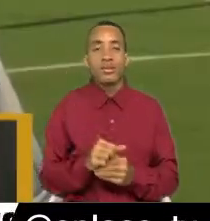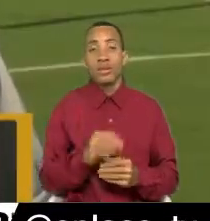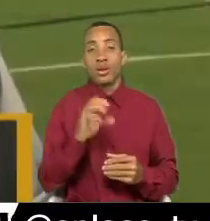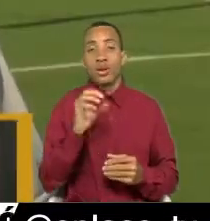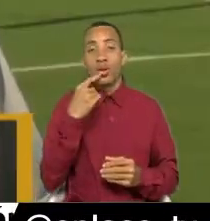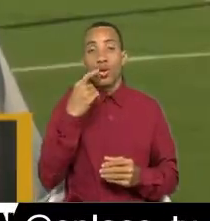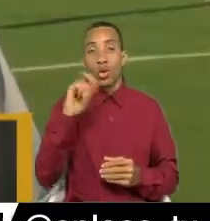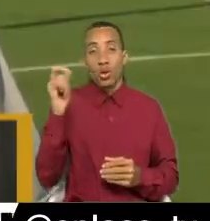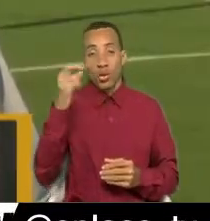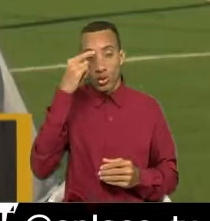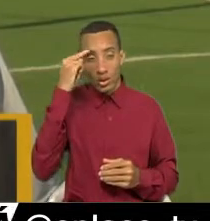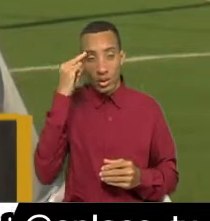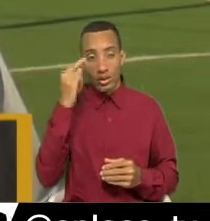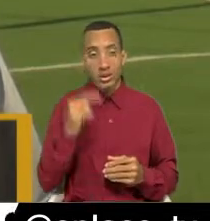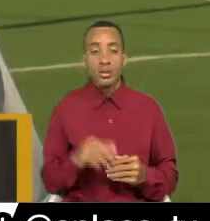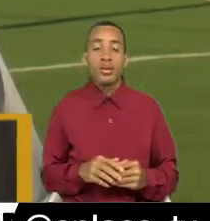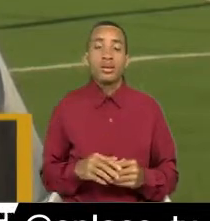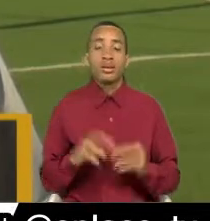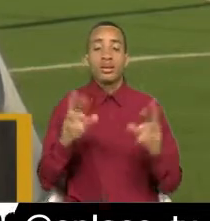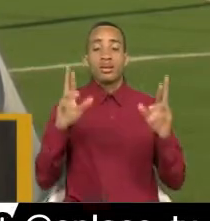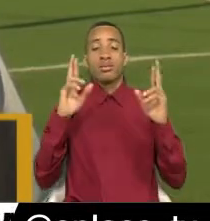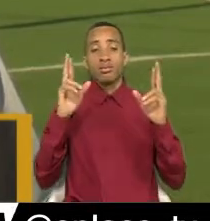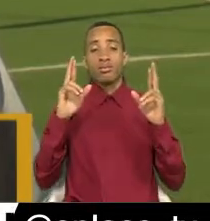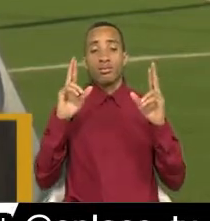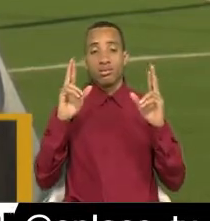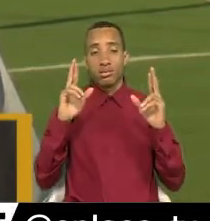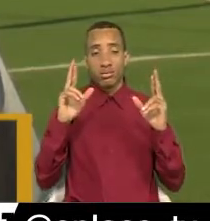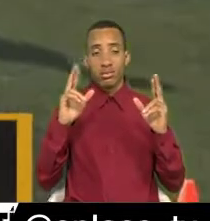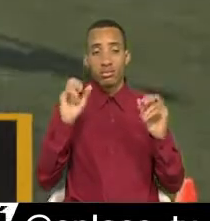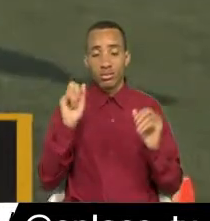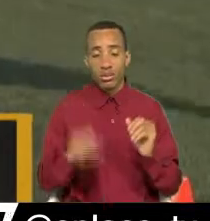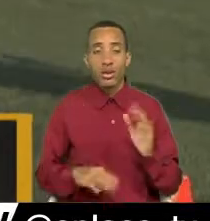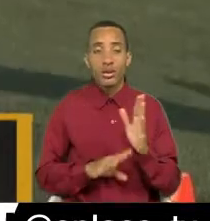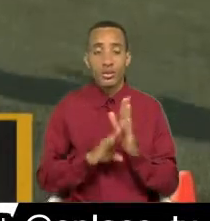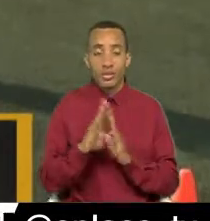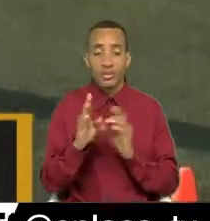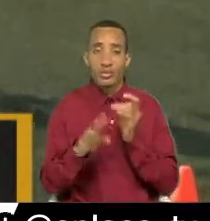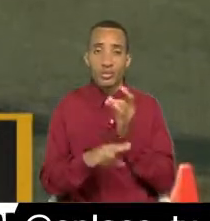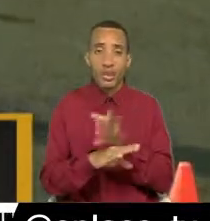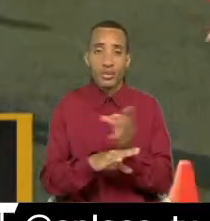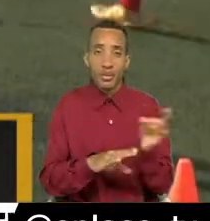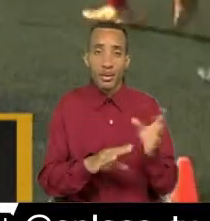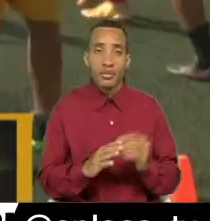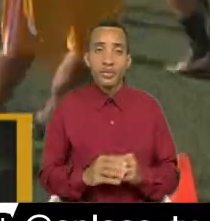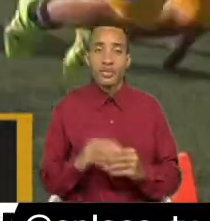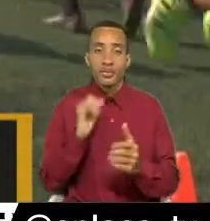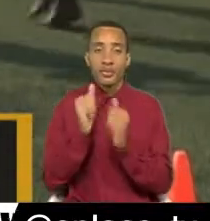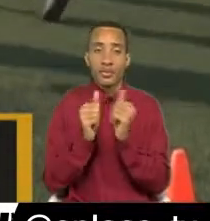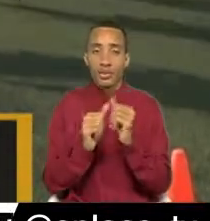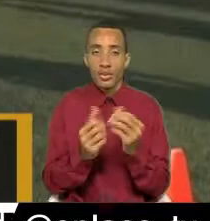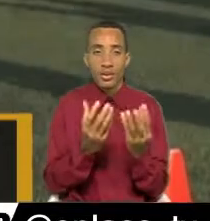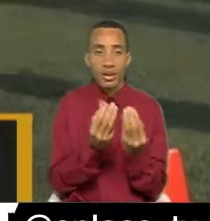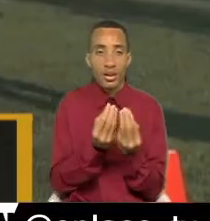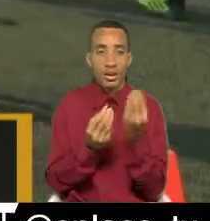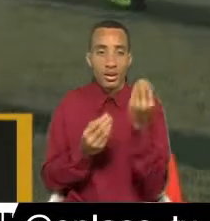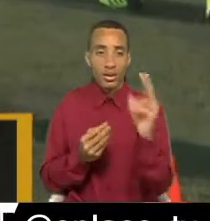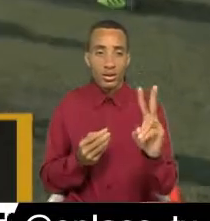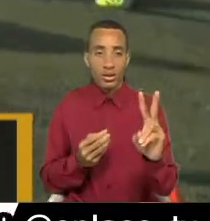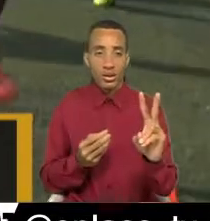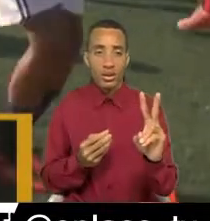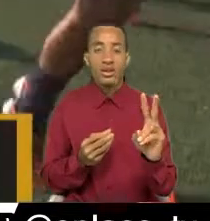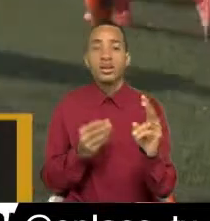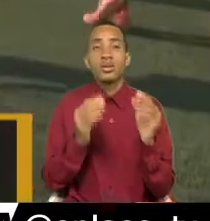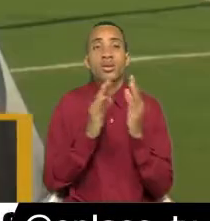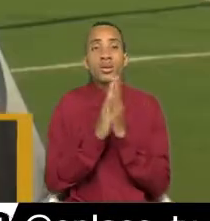proceso, y esperamos, como te digo, que las cosas se den para bien de nosotros. Los deportistas de la categoría sub-12 también tienen expectativas sobre